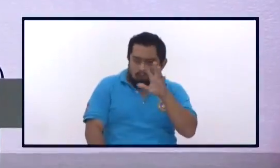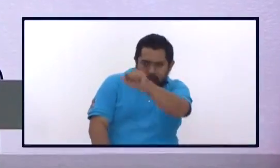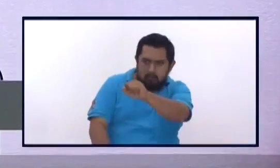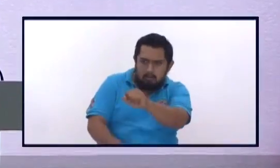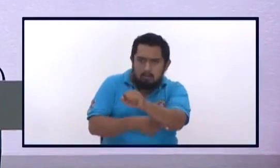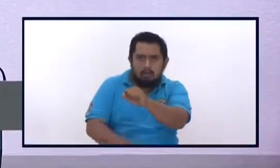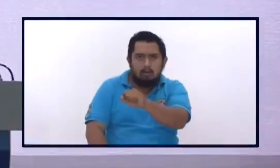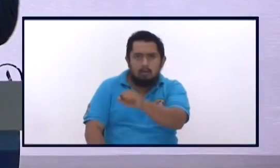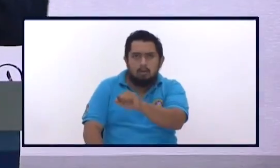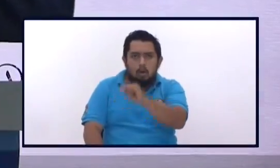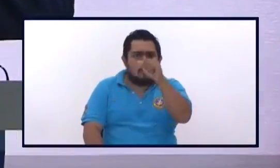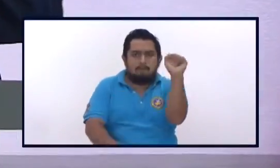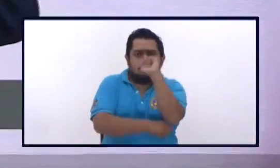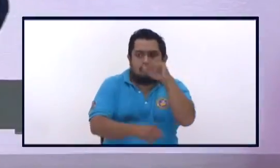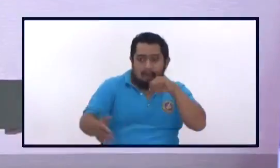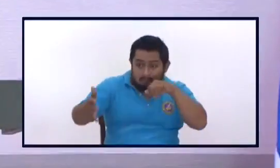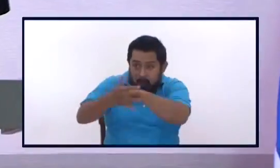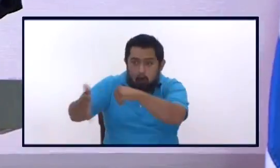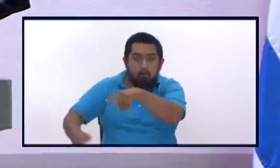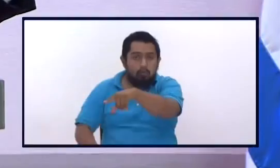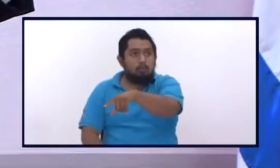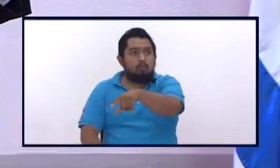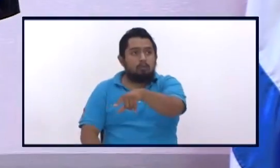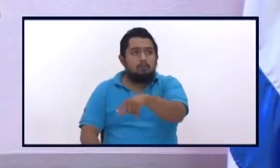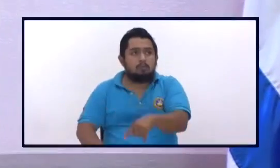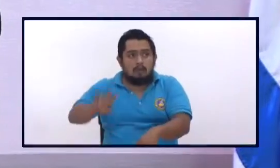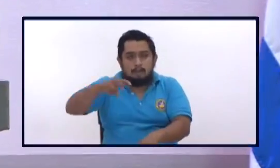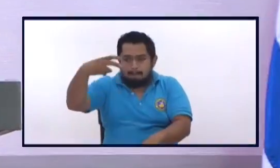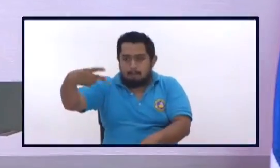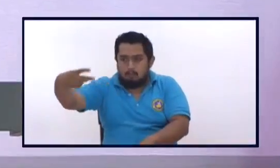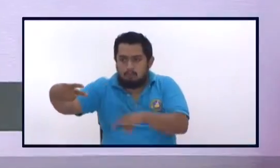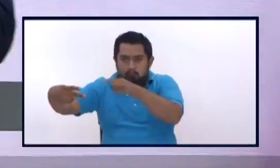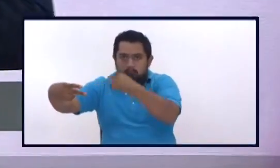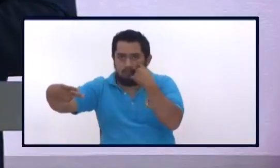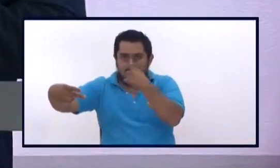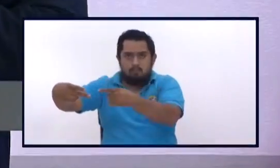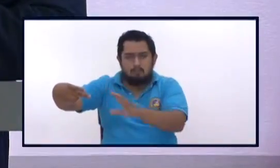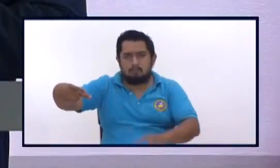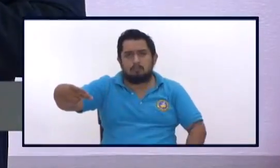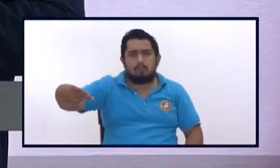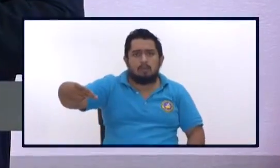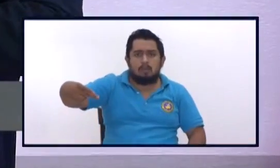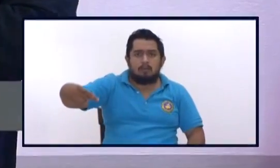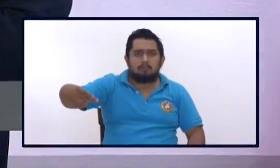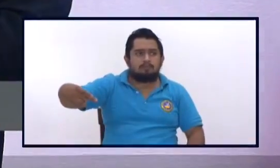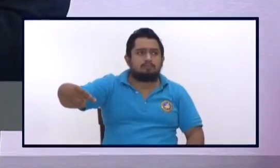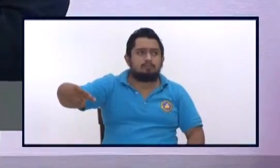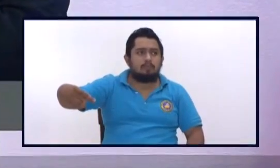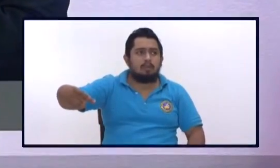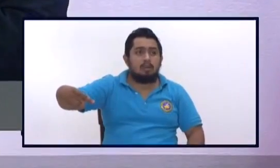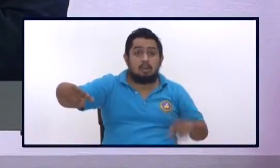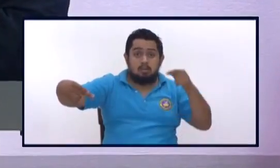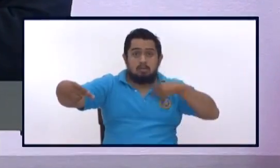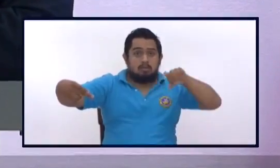la había golpeado un auto porque atrás había un acúmulo de los mapaches entonces la isla